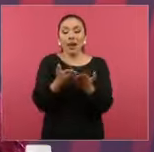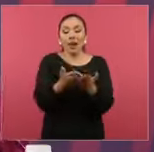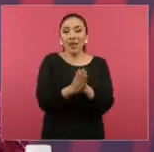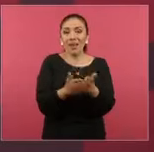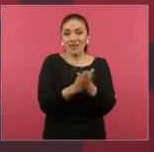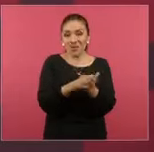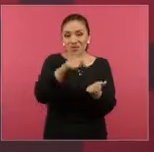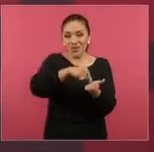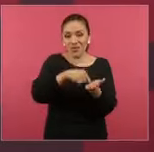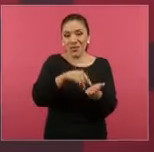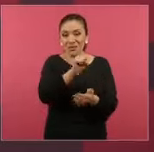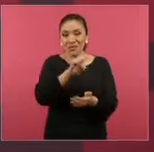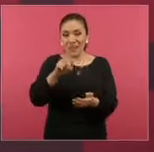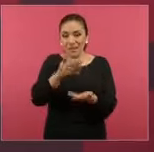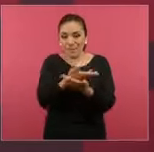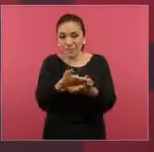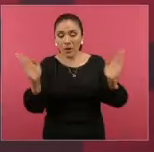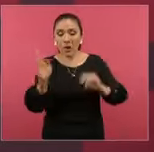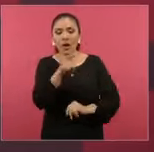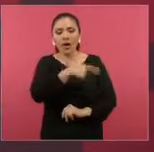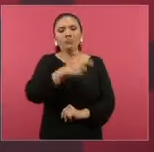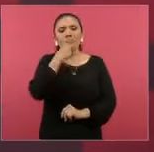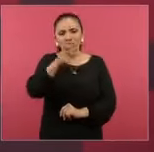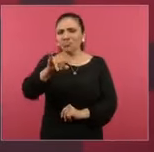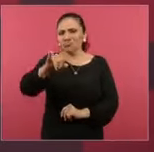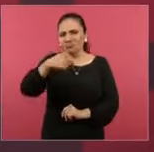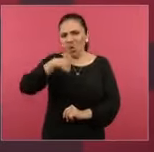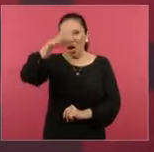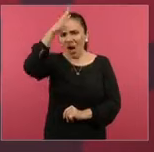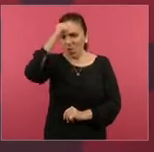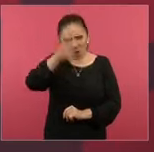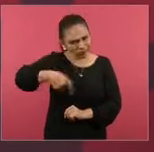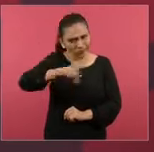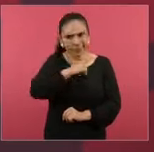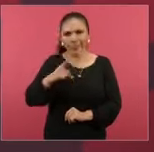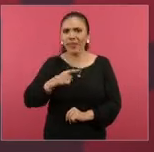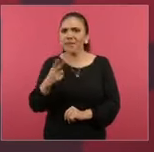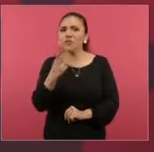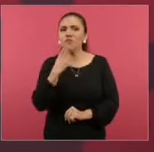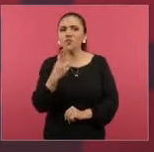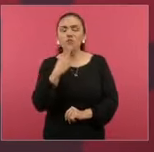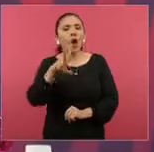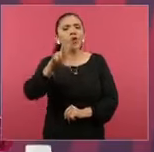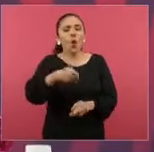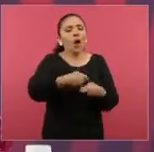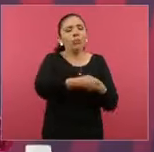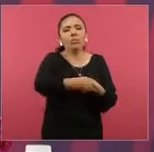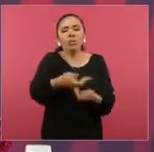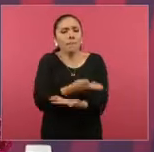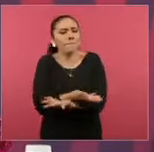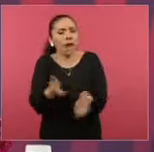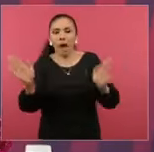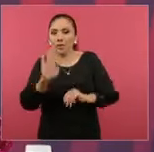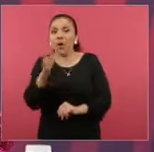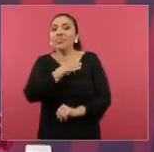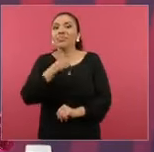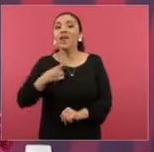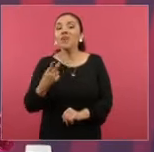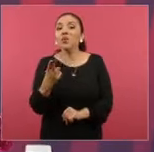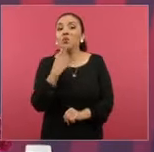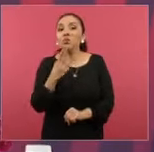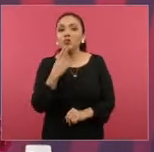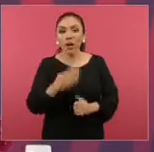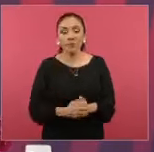texto gratuito decían, no solamente estamos de acuerdo en que se utilicen, o sea, no es que se repartan, es que se tienen que utilizar,